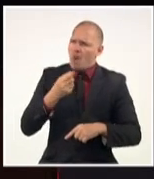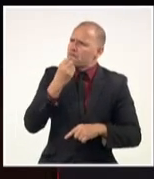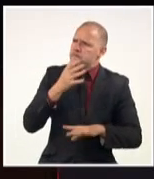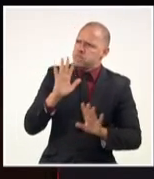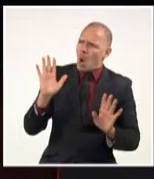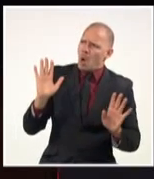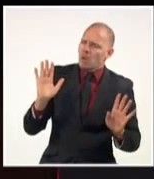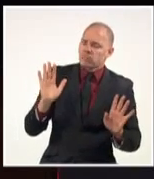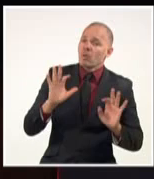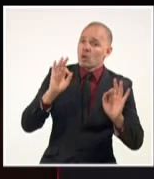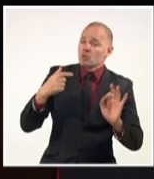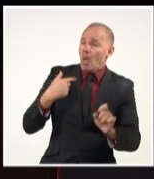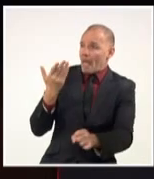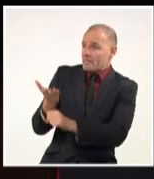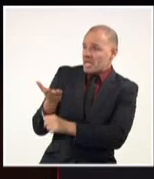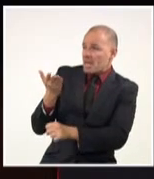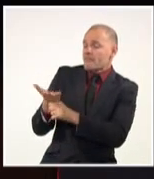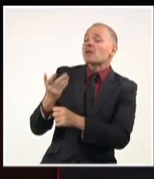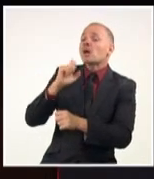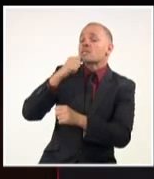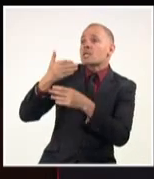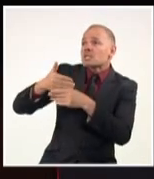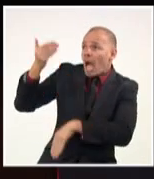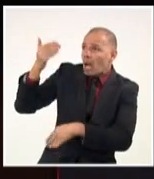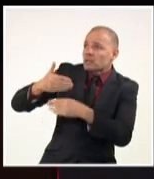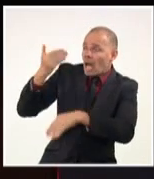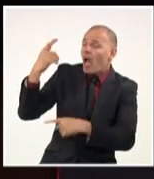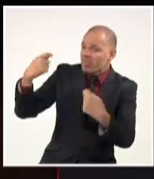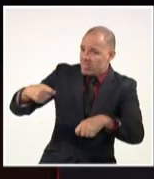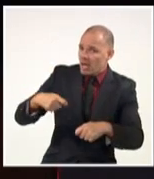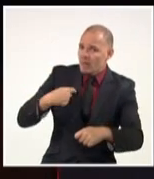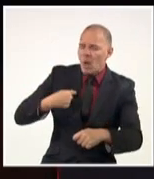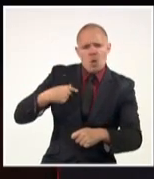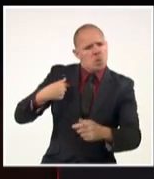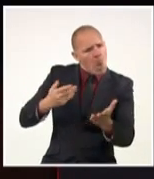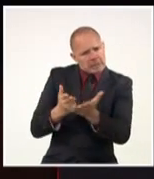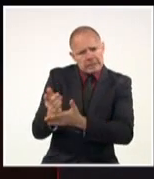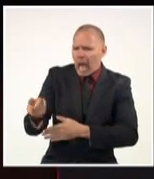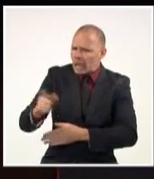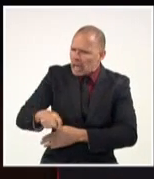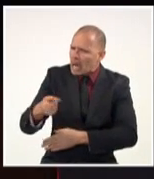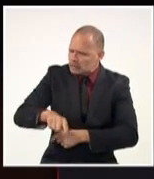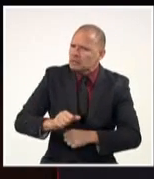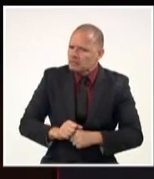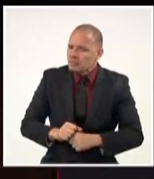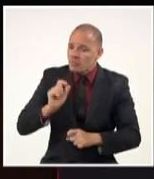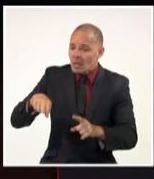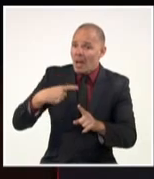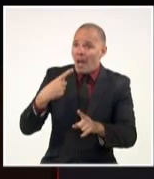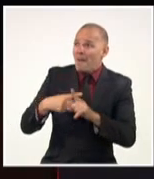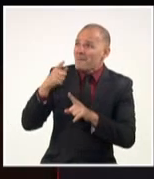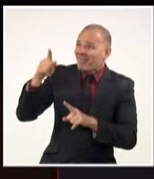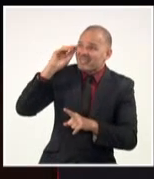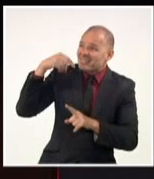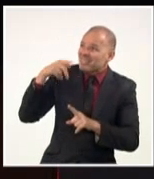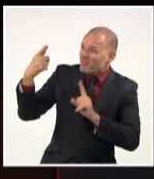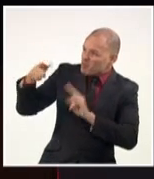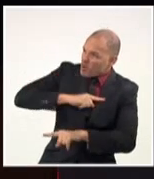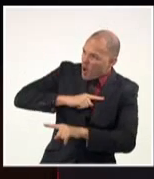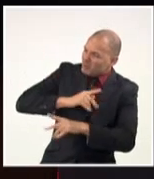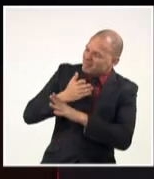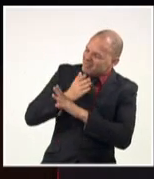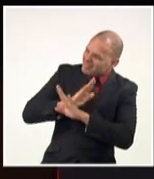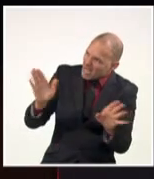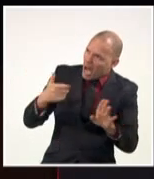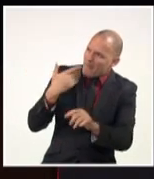bloqueo y el fin de la guerra económica. Es un derecho legítimo enfrentarnos al hostil y arbitrario orden